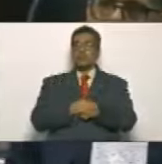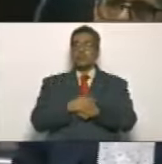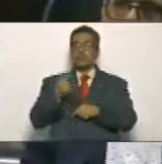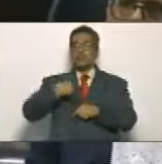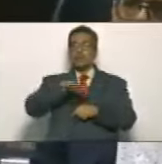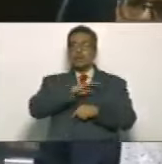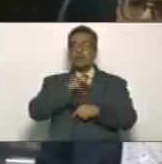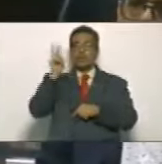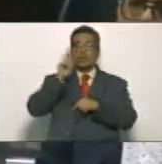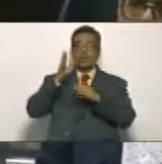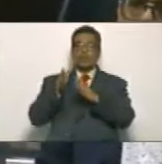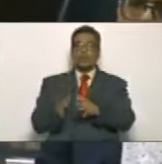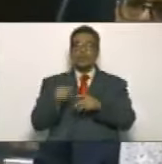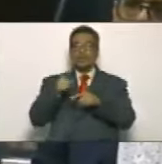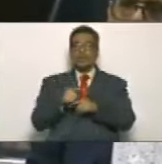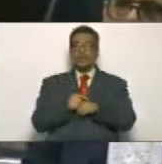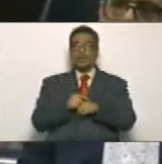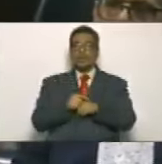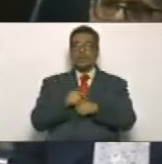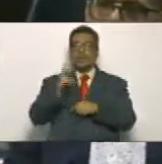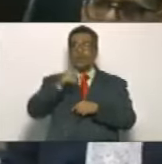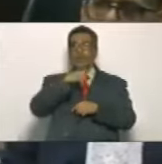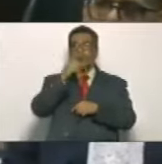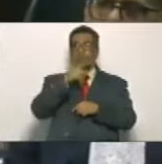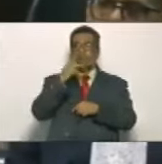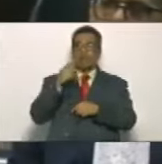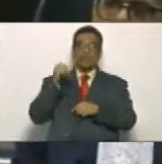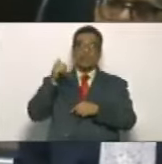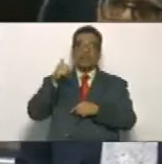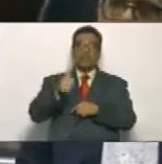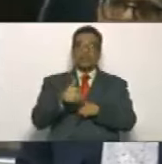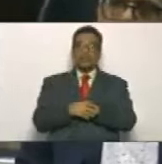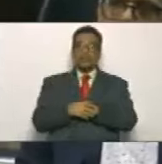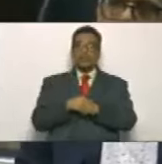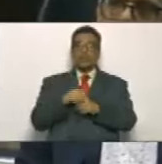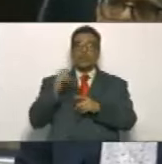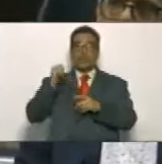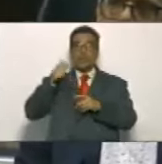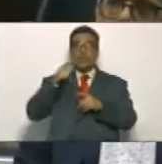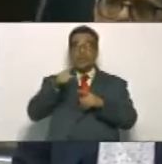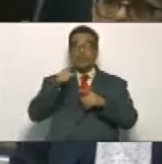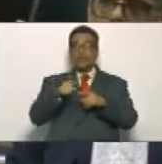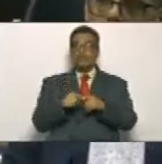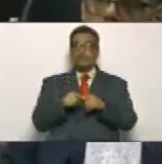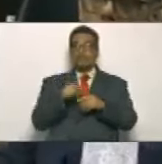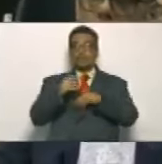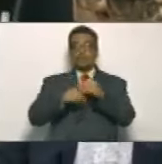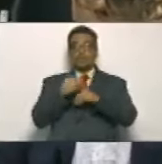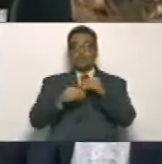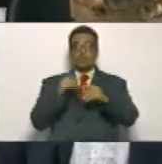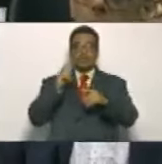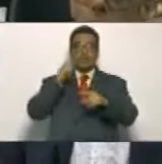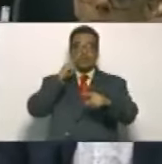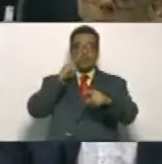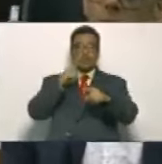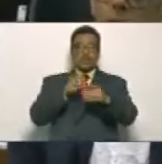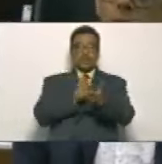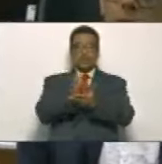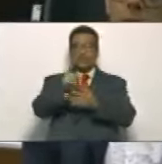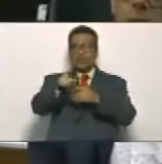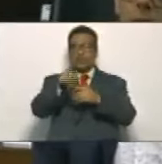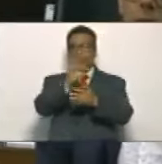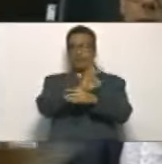nosotros como venezolanos, de una política tradicional del colonialismo, que consiste en el trazado arbitrario